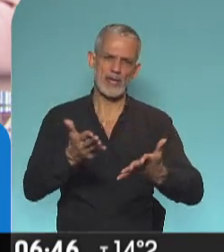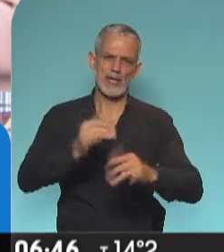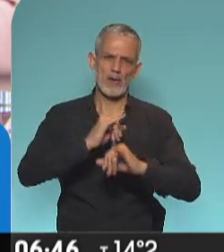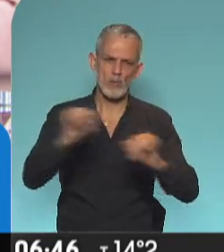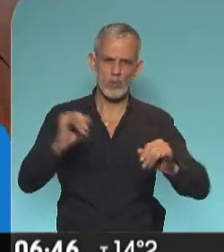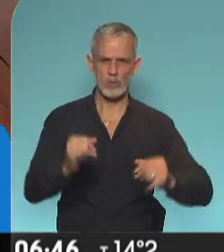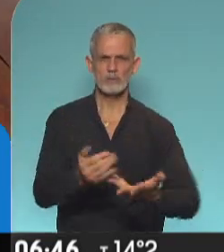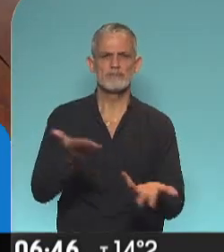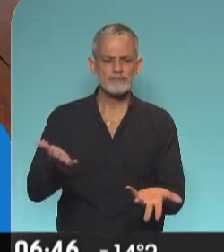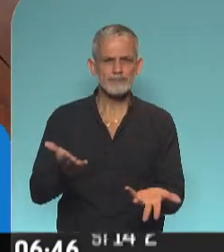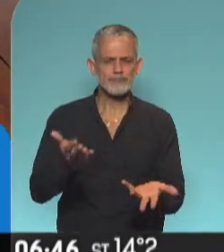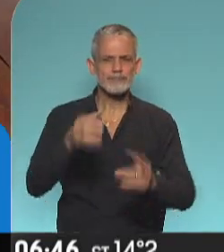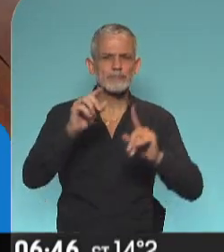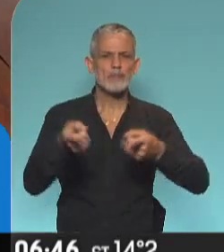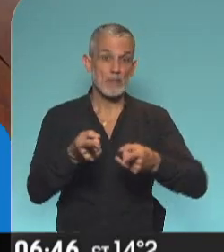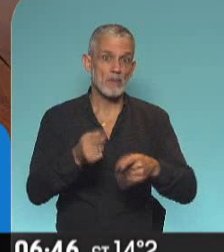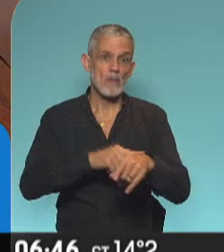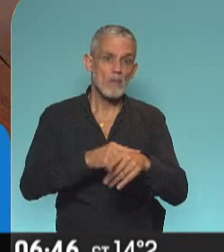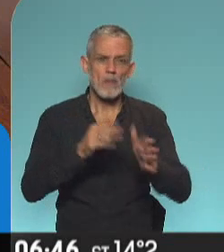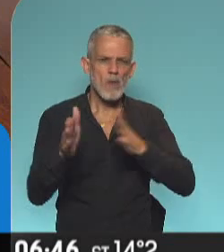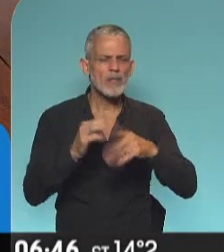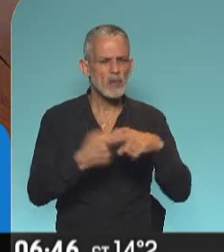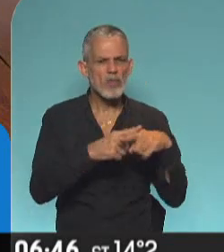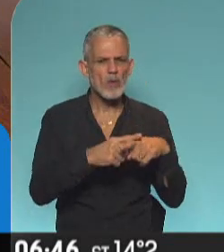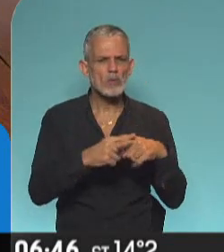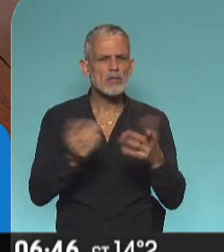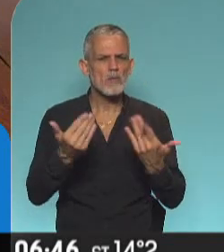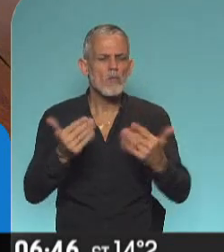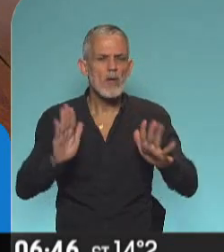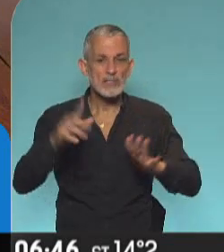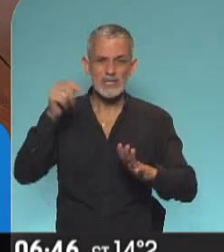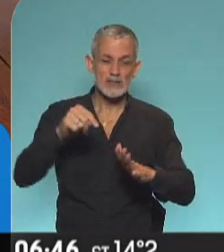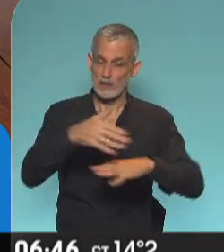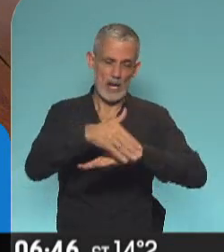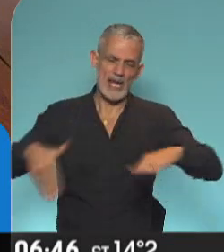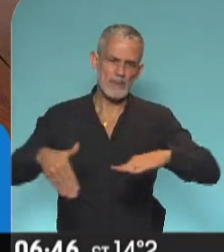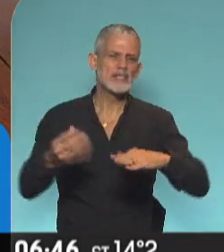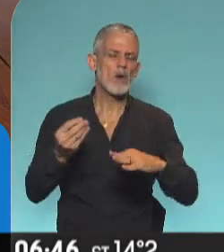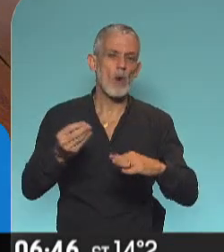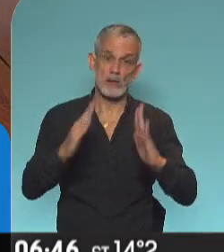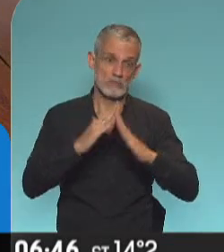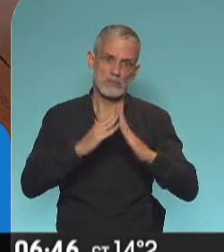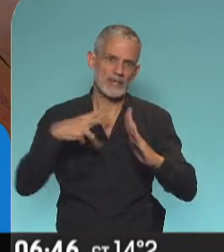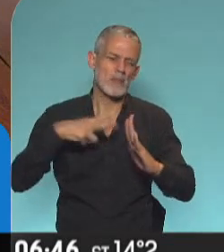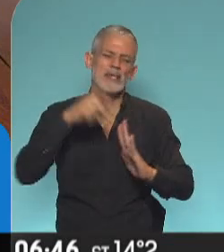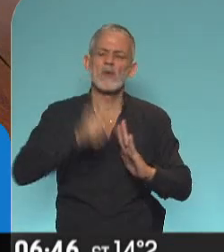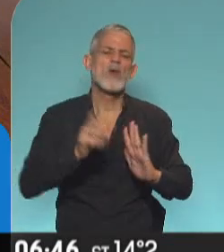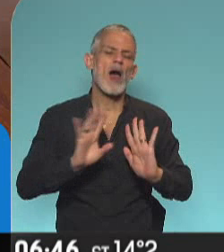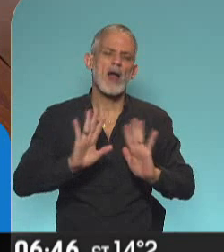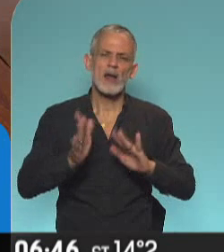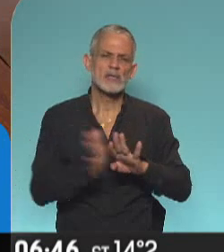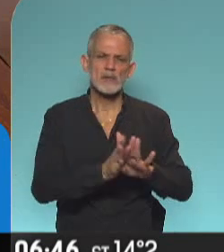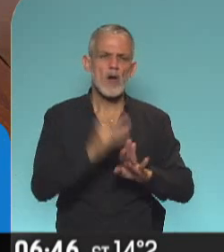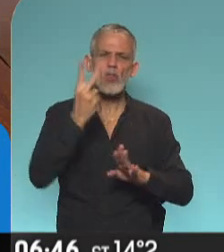de comunicación, pero además probablemente sea un momento para debatir esto y decir, bueno, este es el límite, ¿no? Los domicilios particulares, digo,